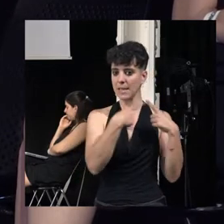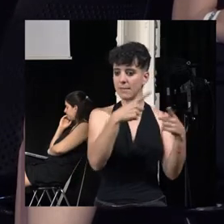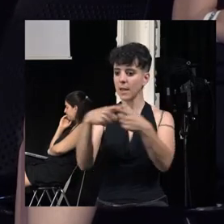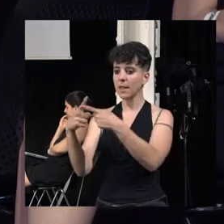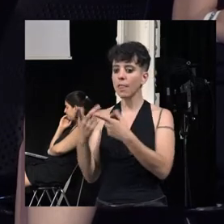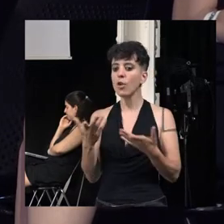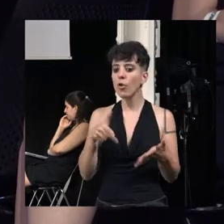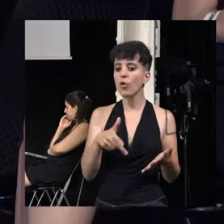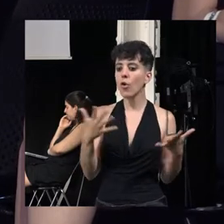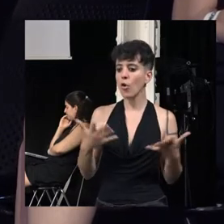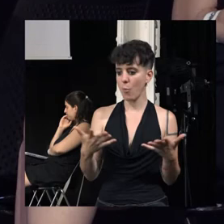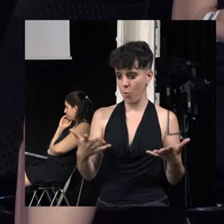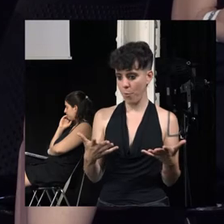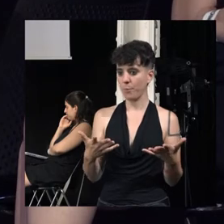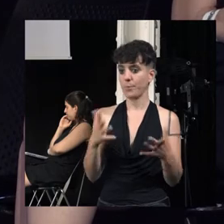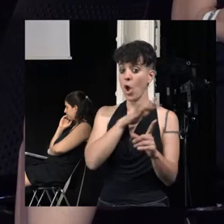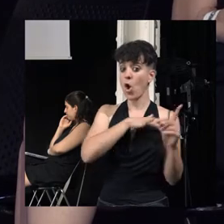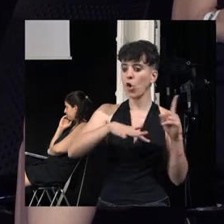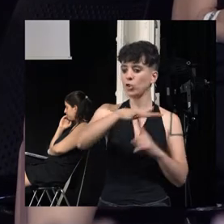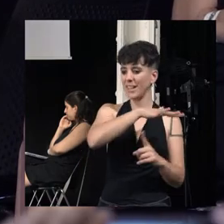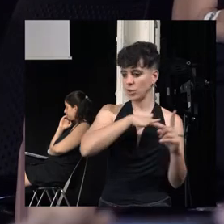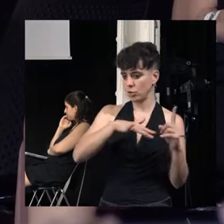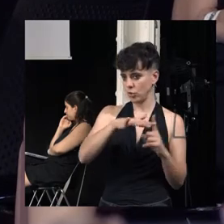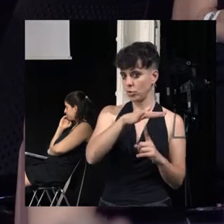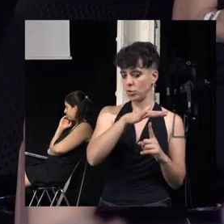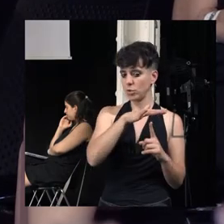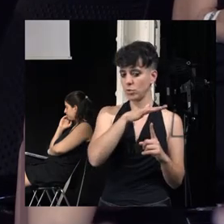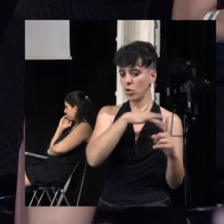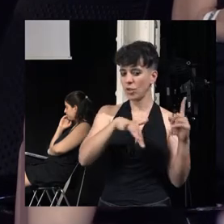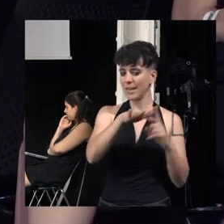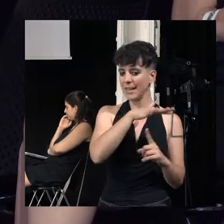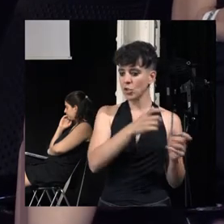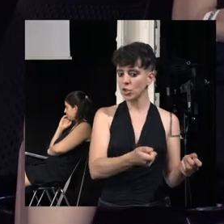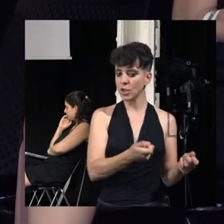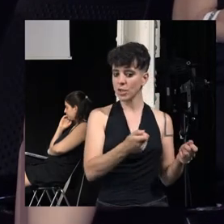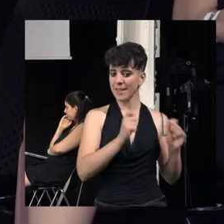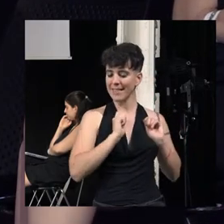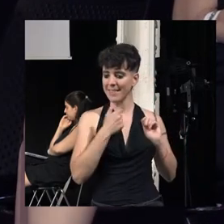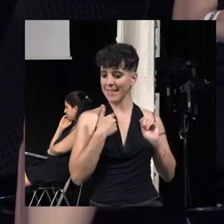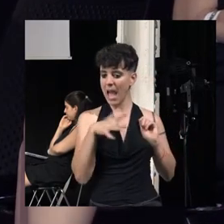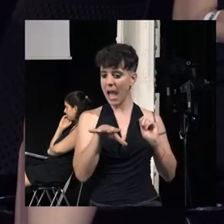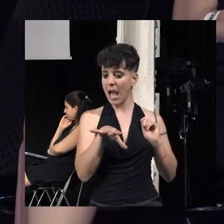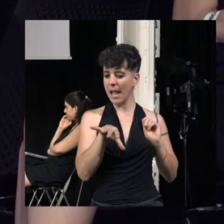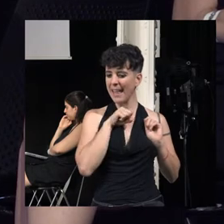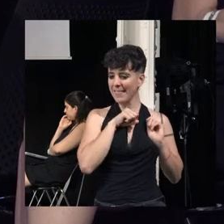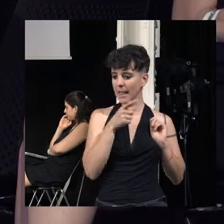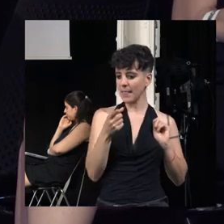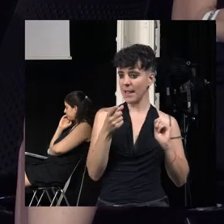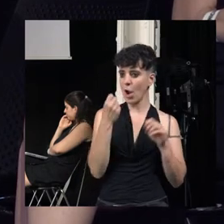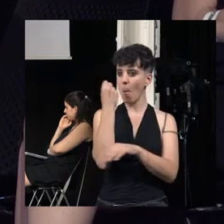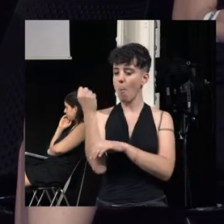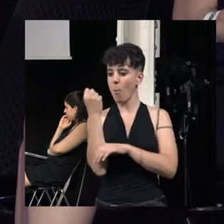volvemos, los contextos, para comprender cómo se configuran las continuidades y las discontinuidades del